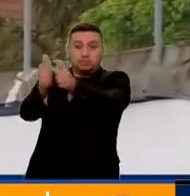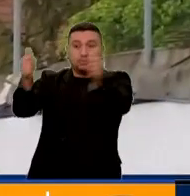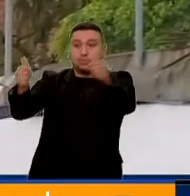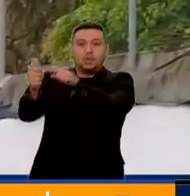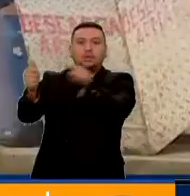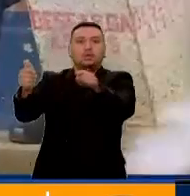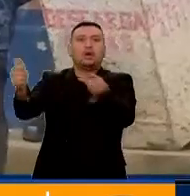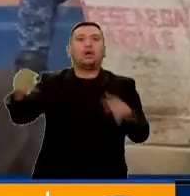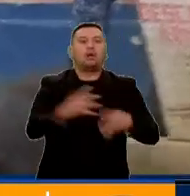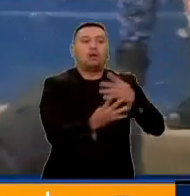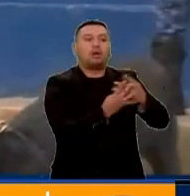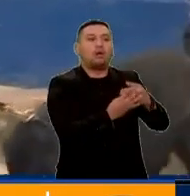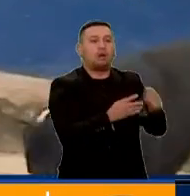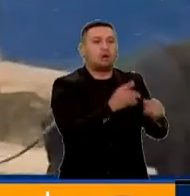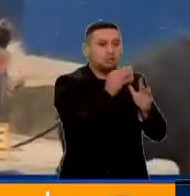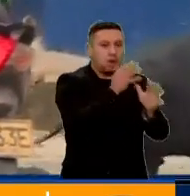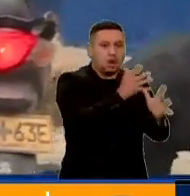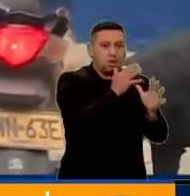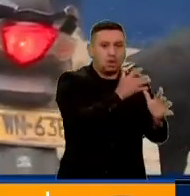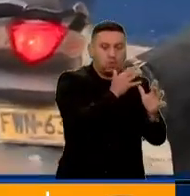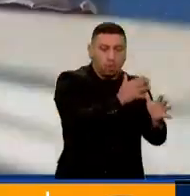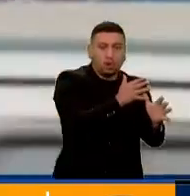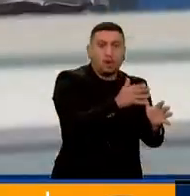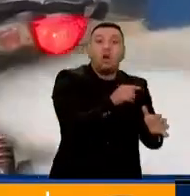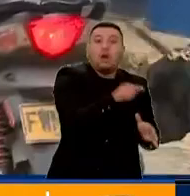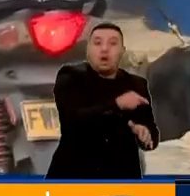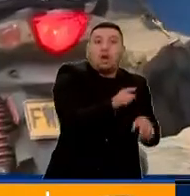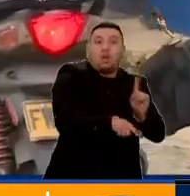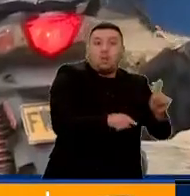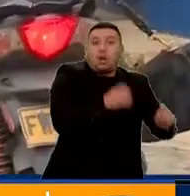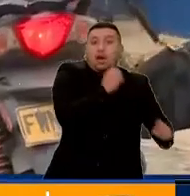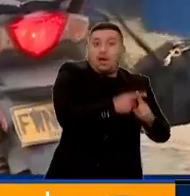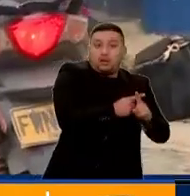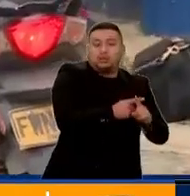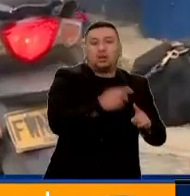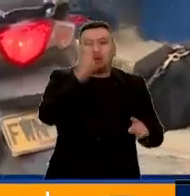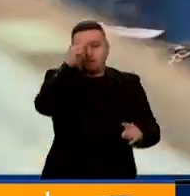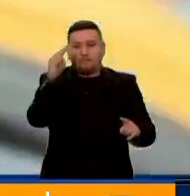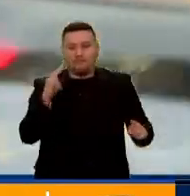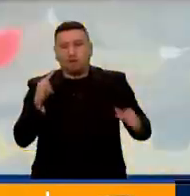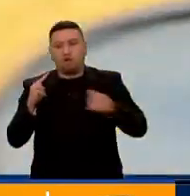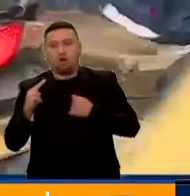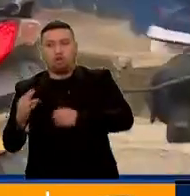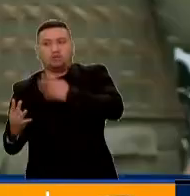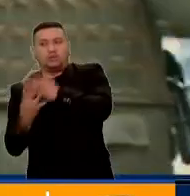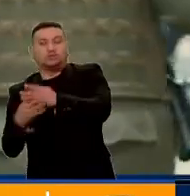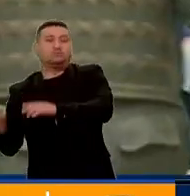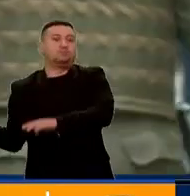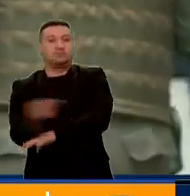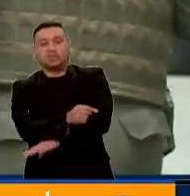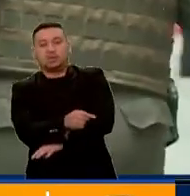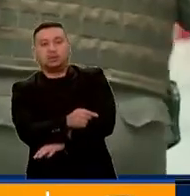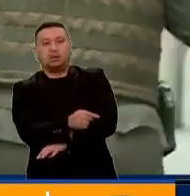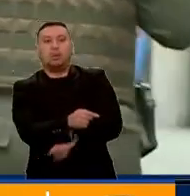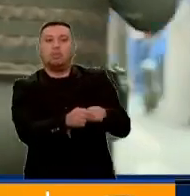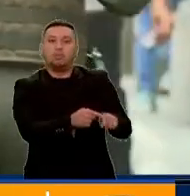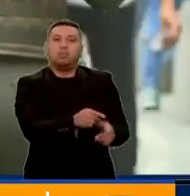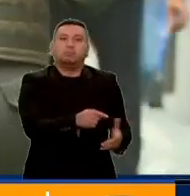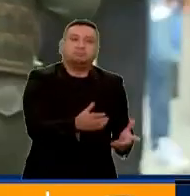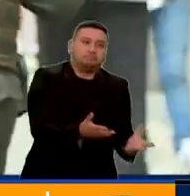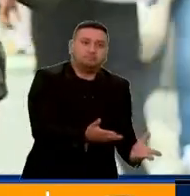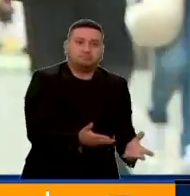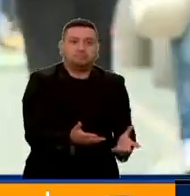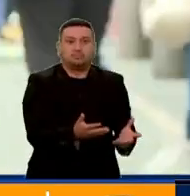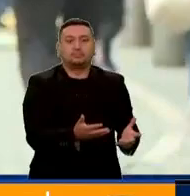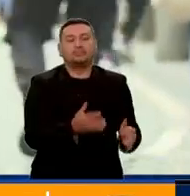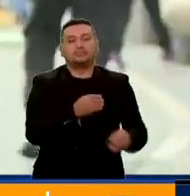que muchos de ellos fueron capturados en la administración anterior de Federico Gutiérrez. También a él se une el alcalde de Itagüí, Diego